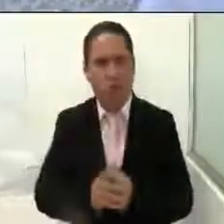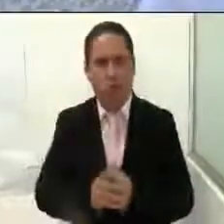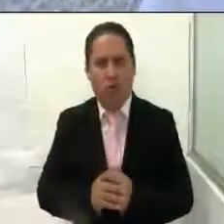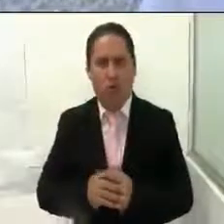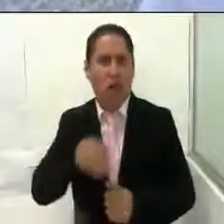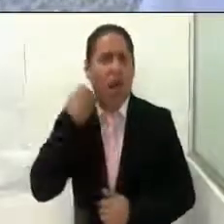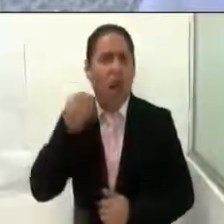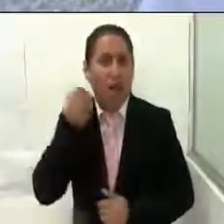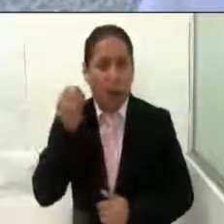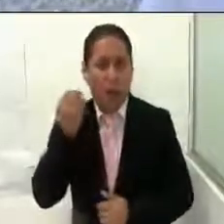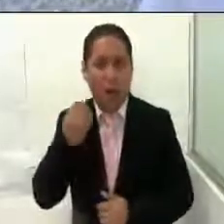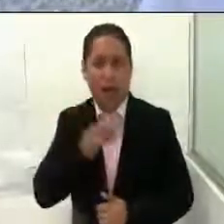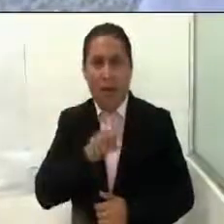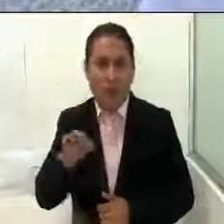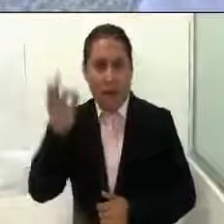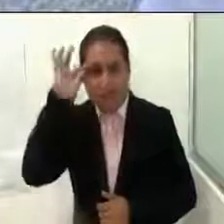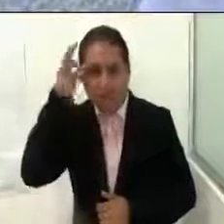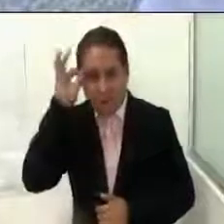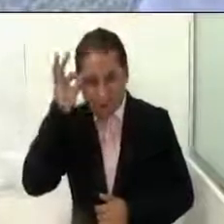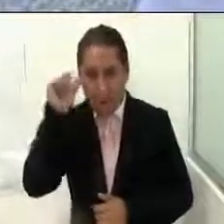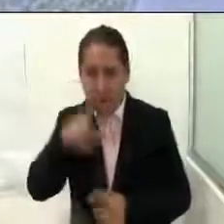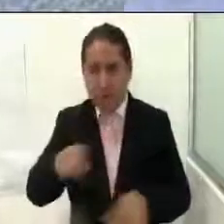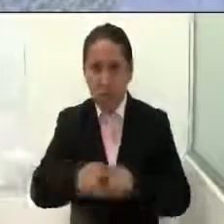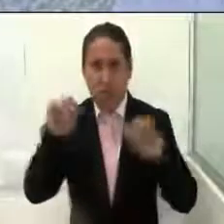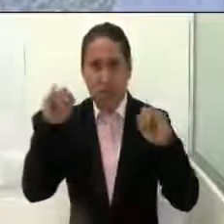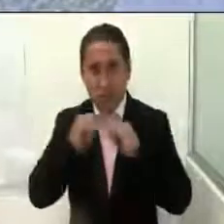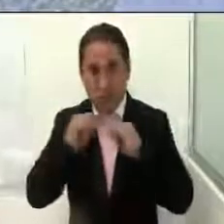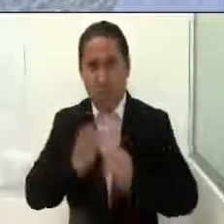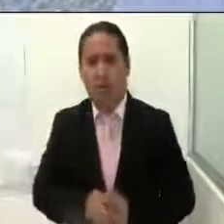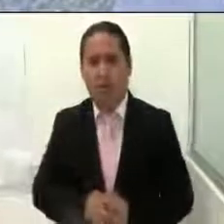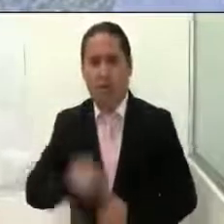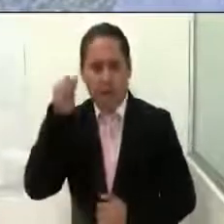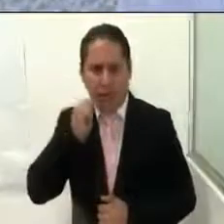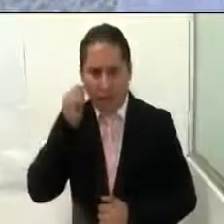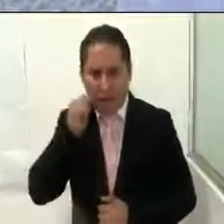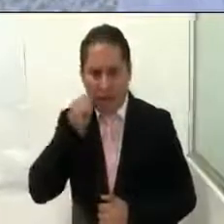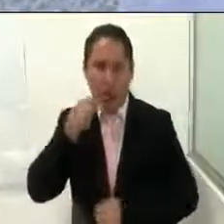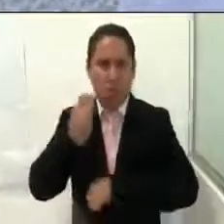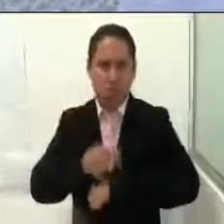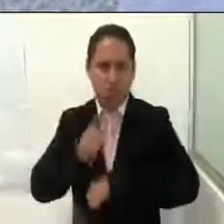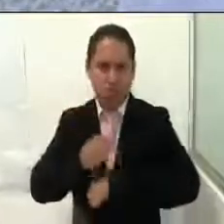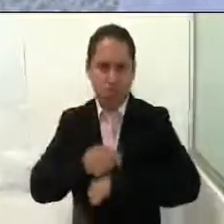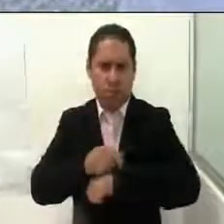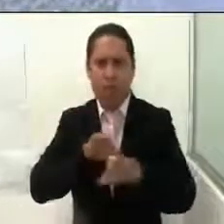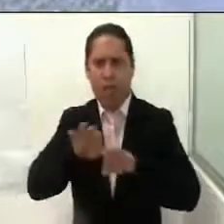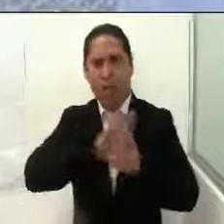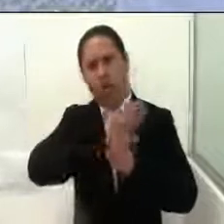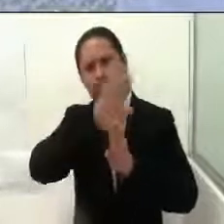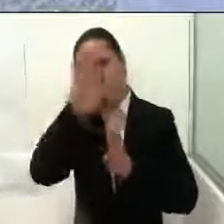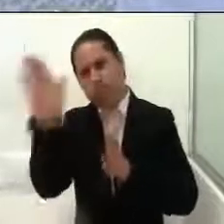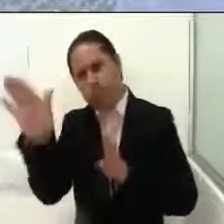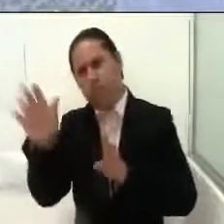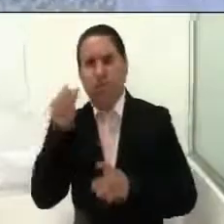que presta sus servicios en el instituto se ha sometido a un horario precisamente respetando sus